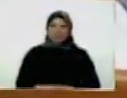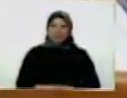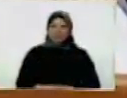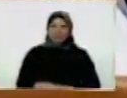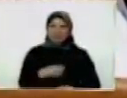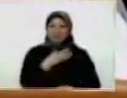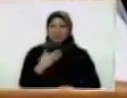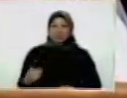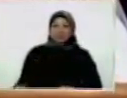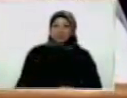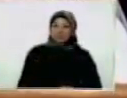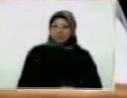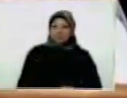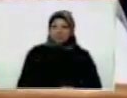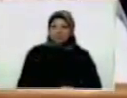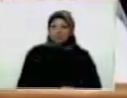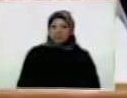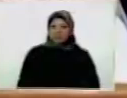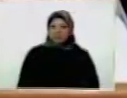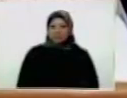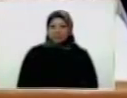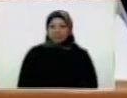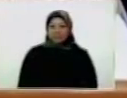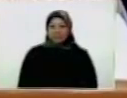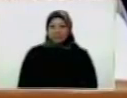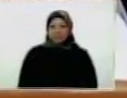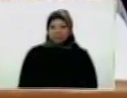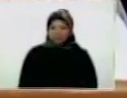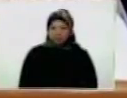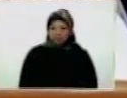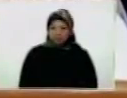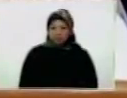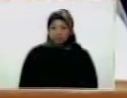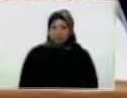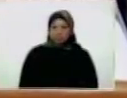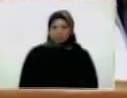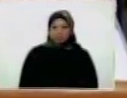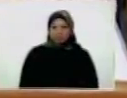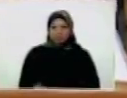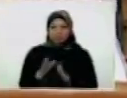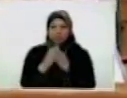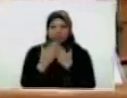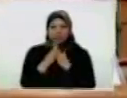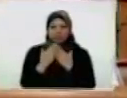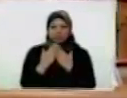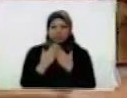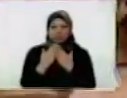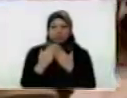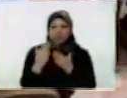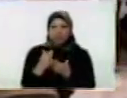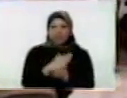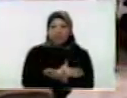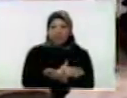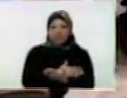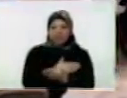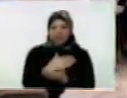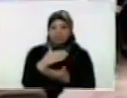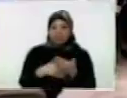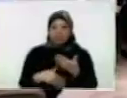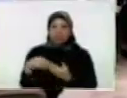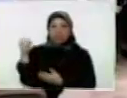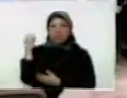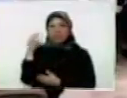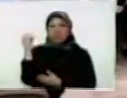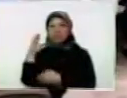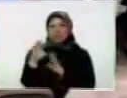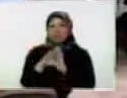presidente. Bueno, declaramos abierta esta sesión. Ciudadano secretario, sírvase a dar lectura al acta de la sesión anterior. Asamblea Nacional